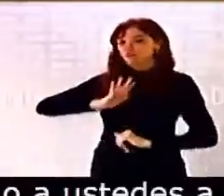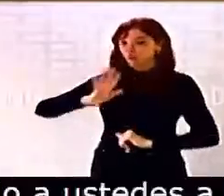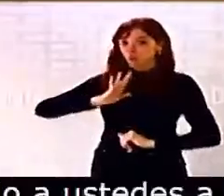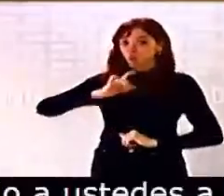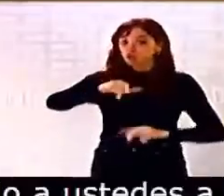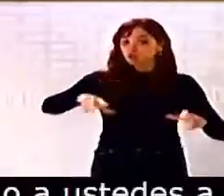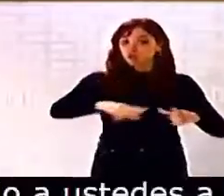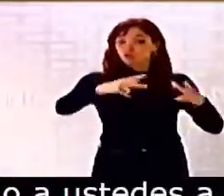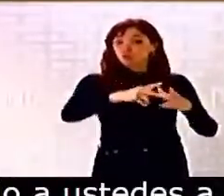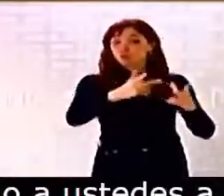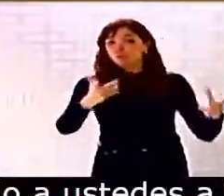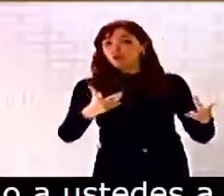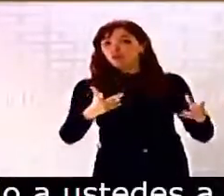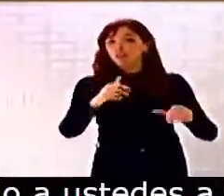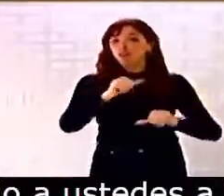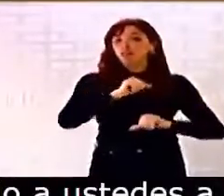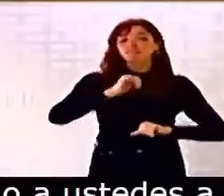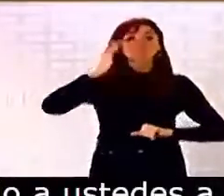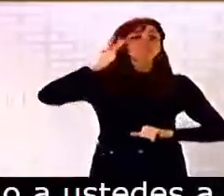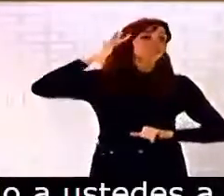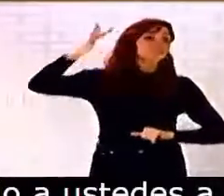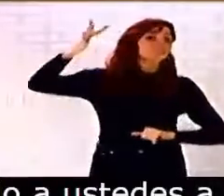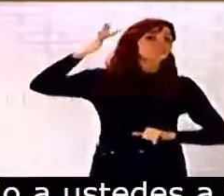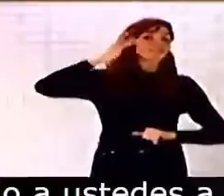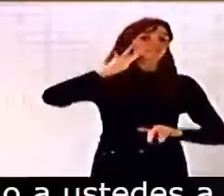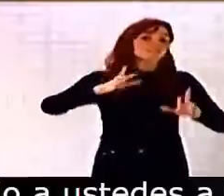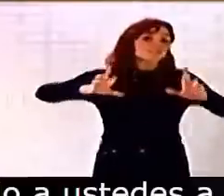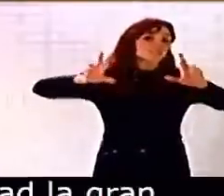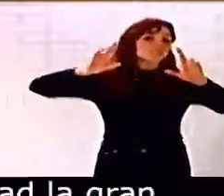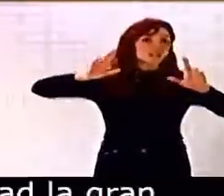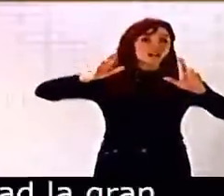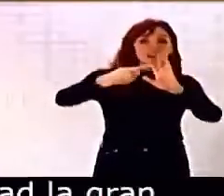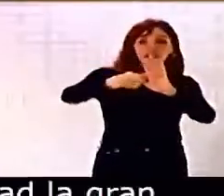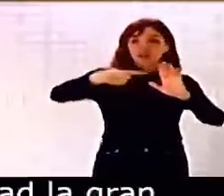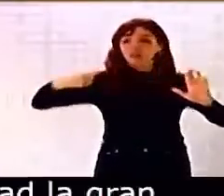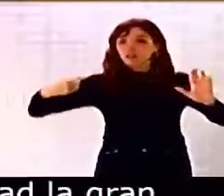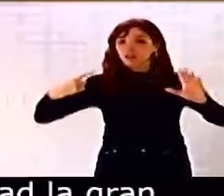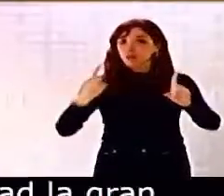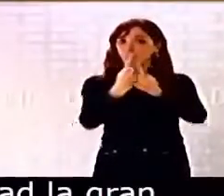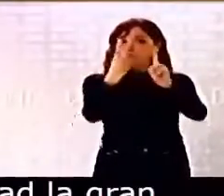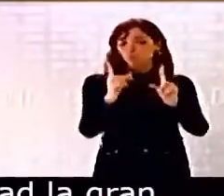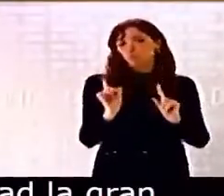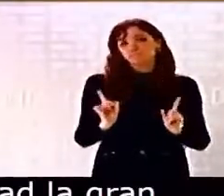la sociedad la gran esperanza en la ciencia.